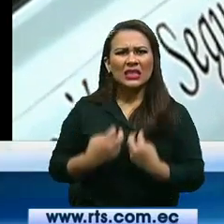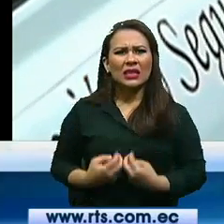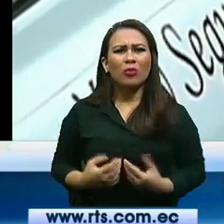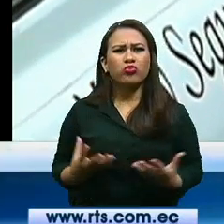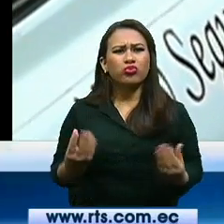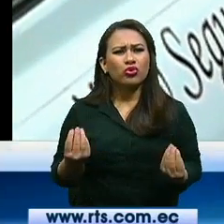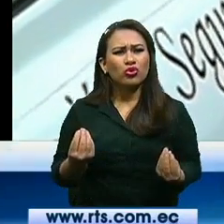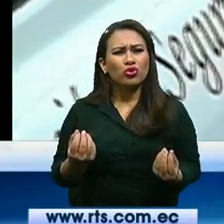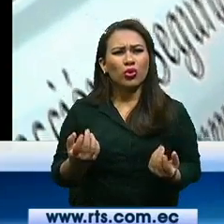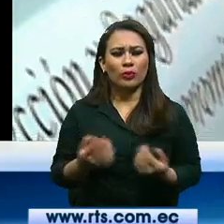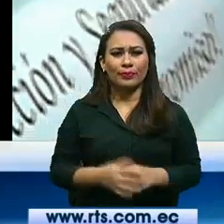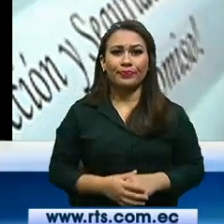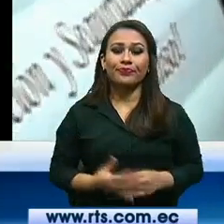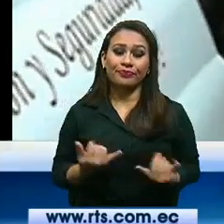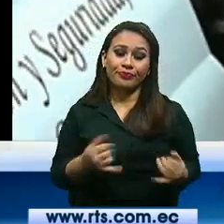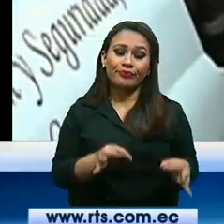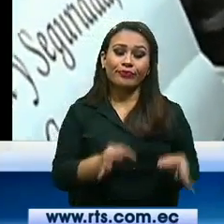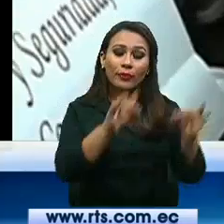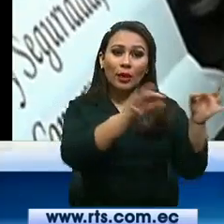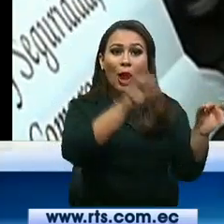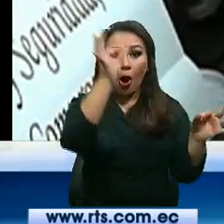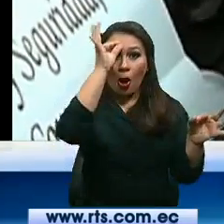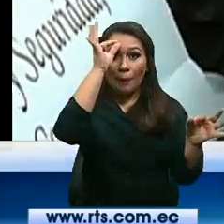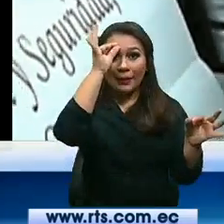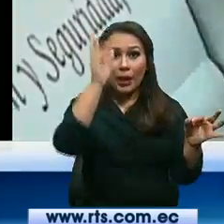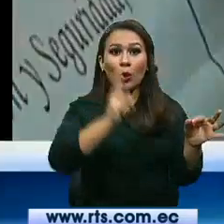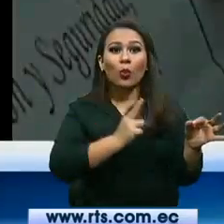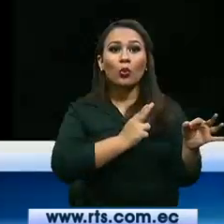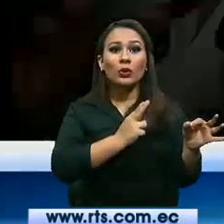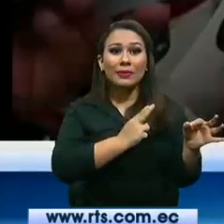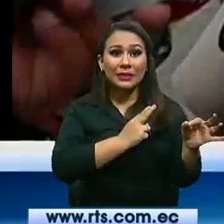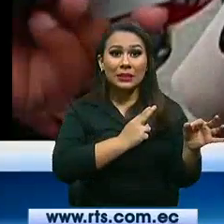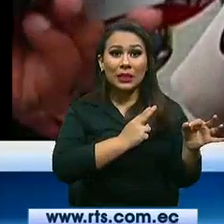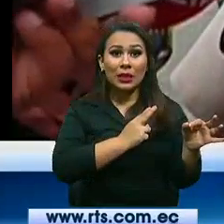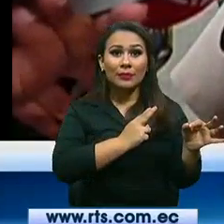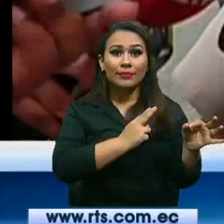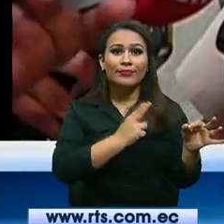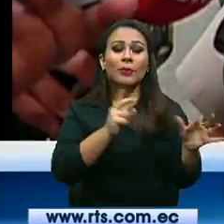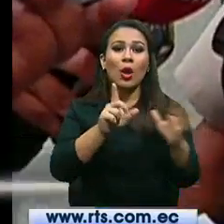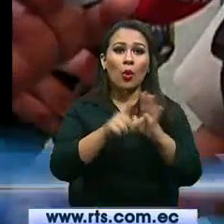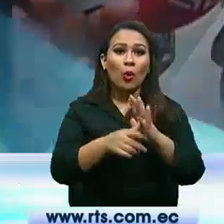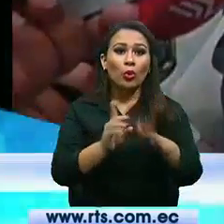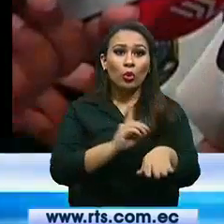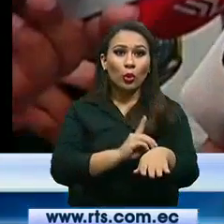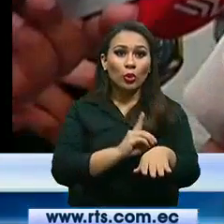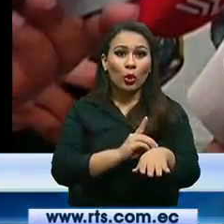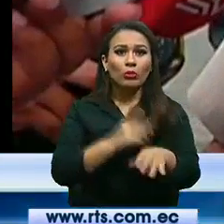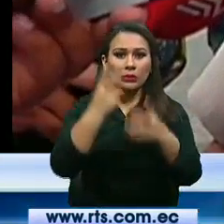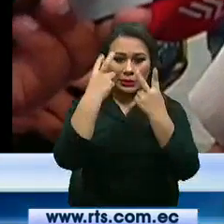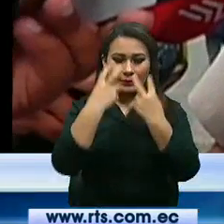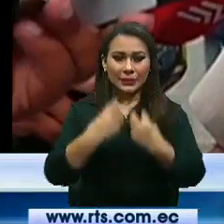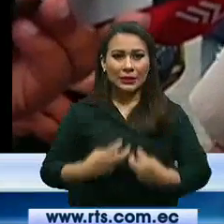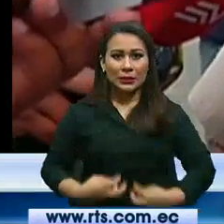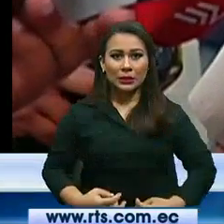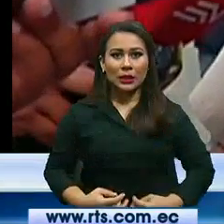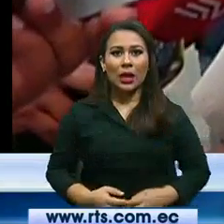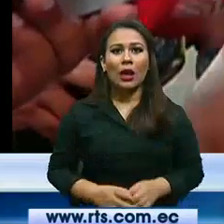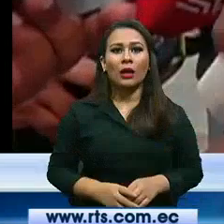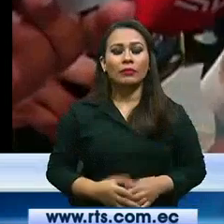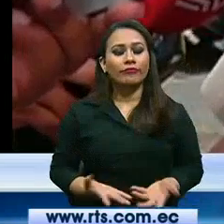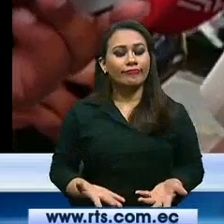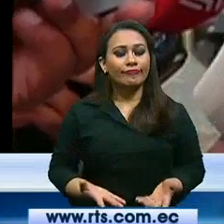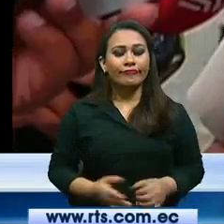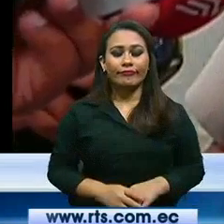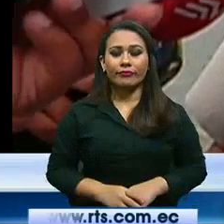golpes. Ahorita lo voy a trasladar hasta el hospital universitario y tomar el contacto con el médico de turno para que le realice un chequeo médico